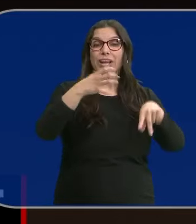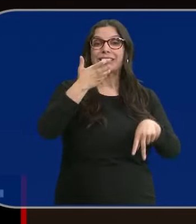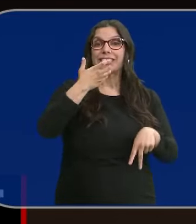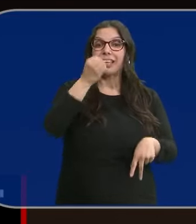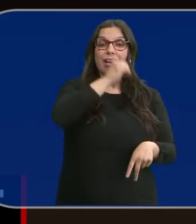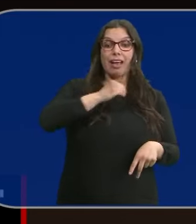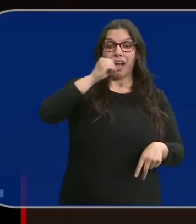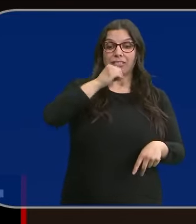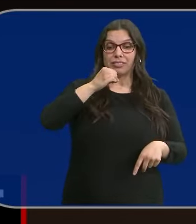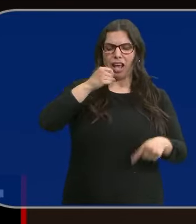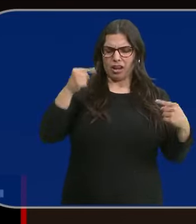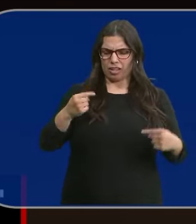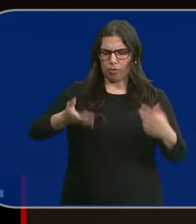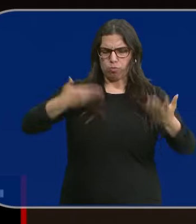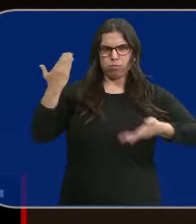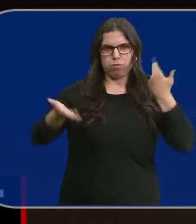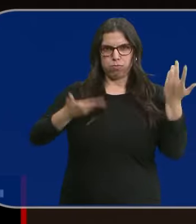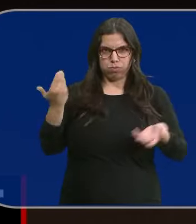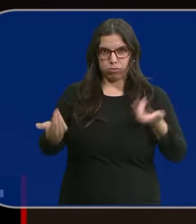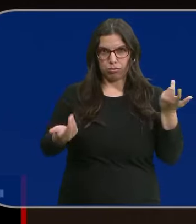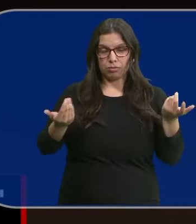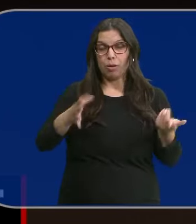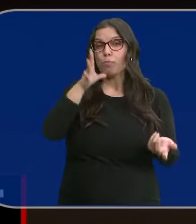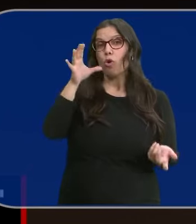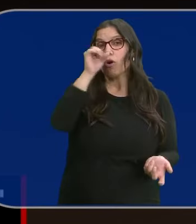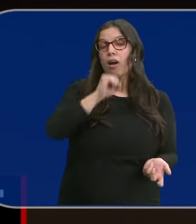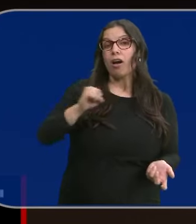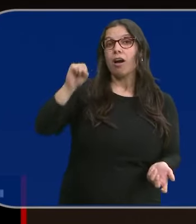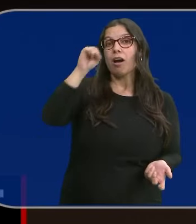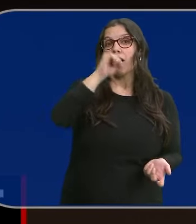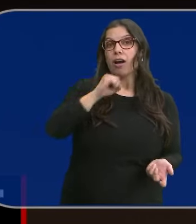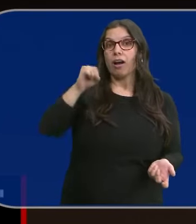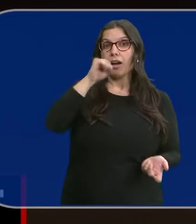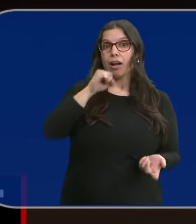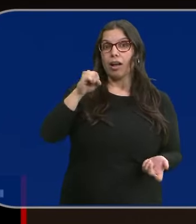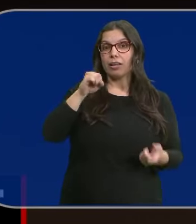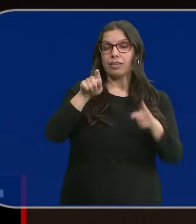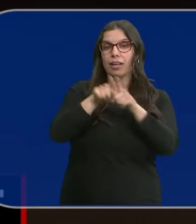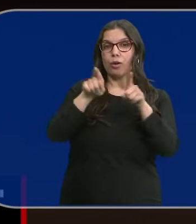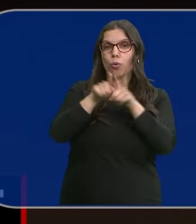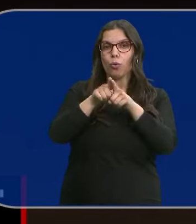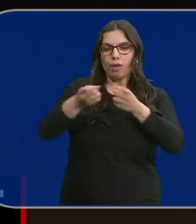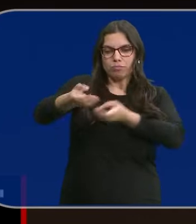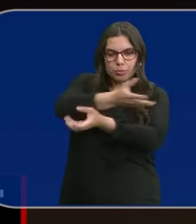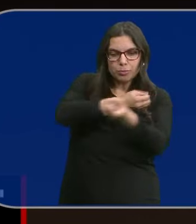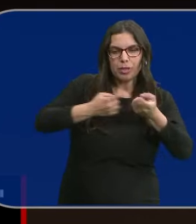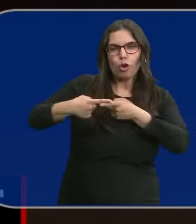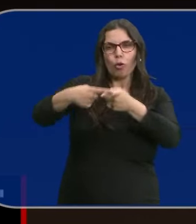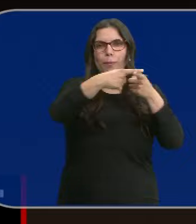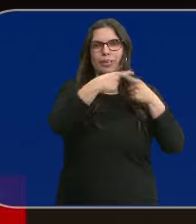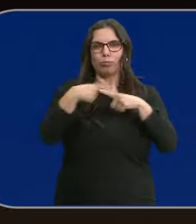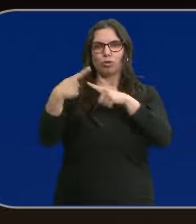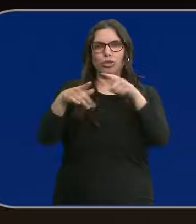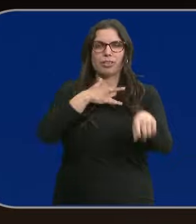canta su mal espanta, porque cantando conjuramos los demonios y compartimos lo que amamos.